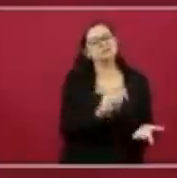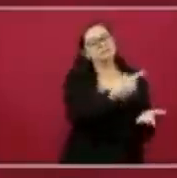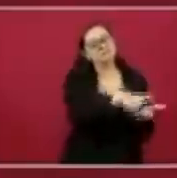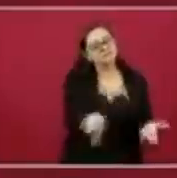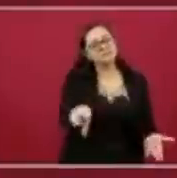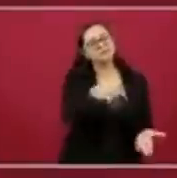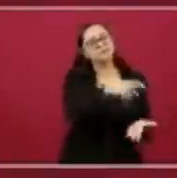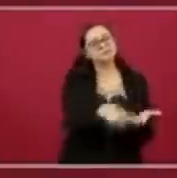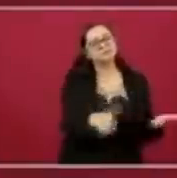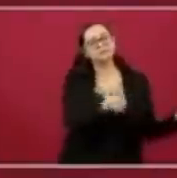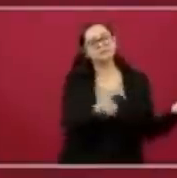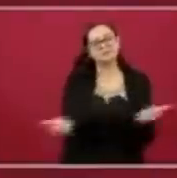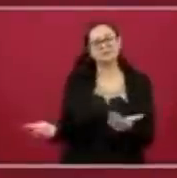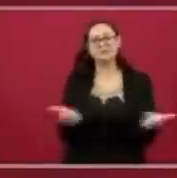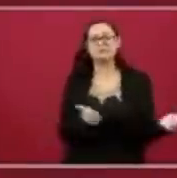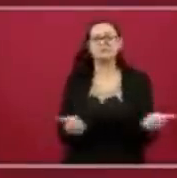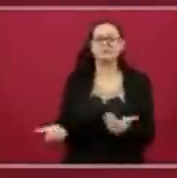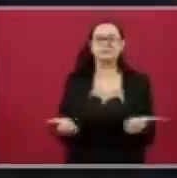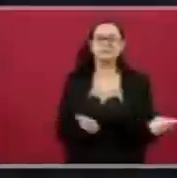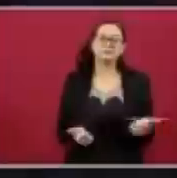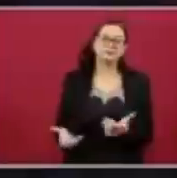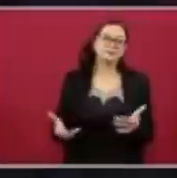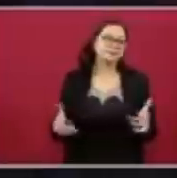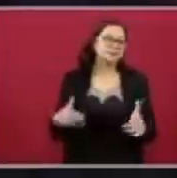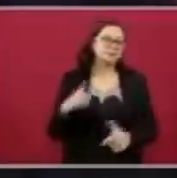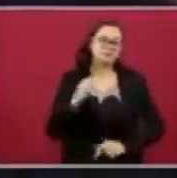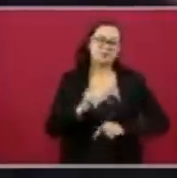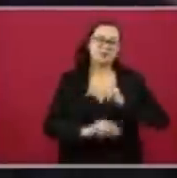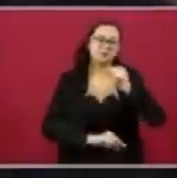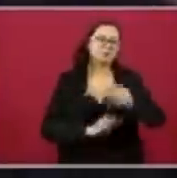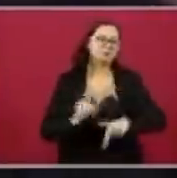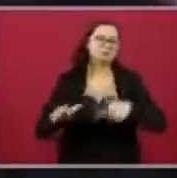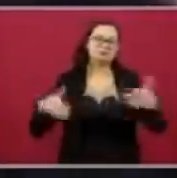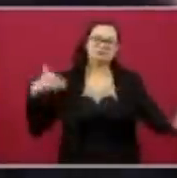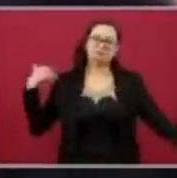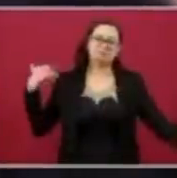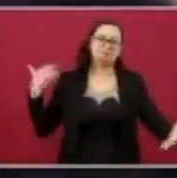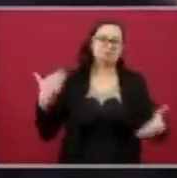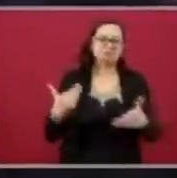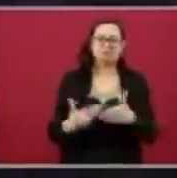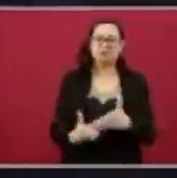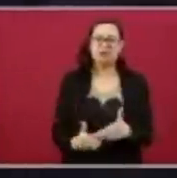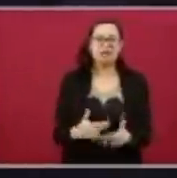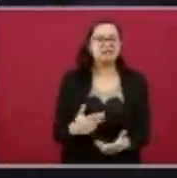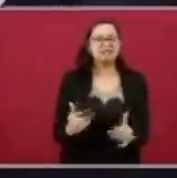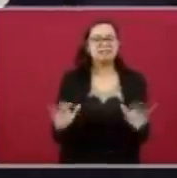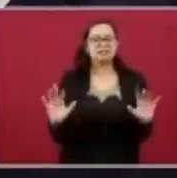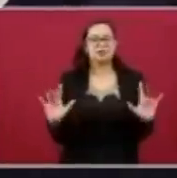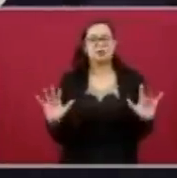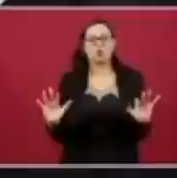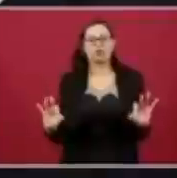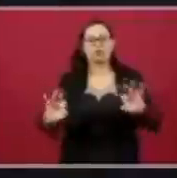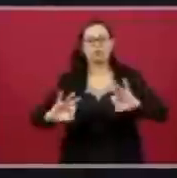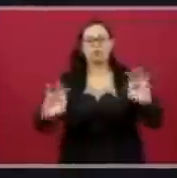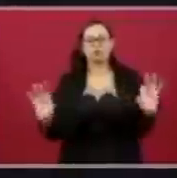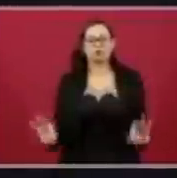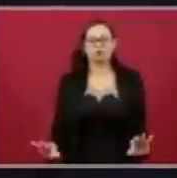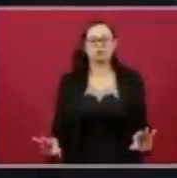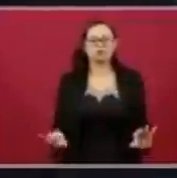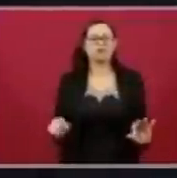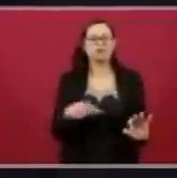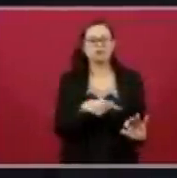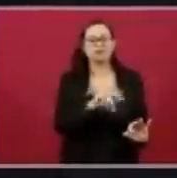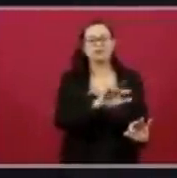llegar a la situación en que nos encontramos, que la mitad de la energía